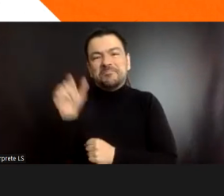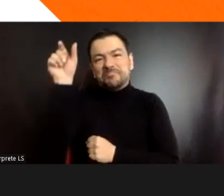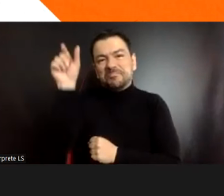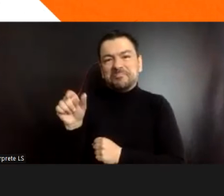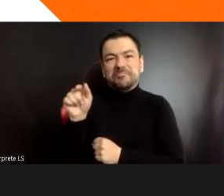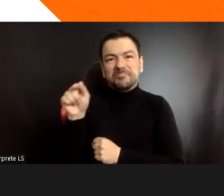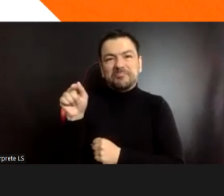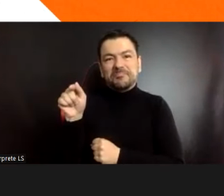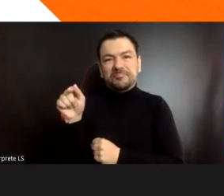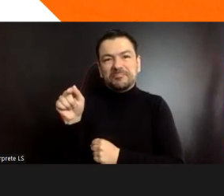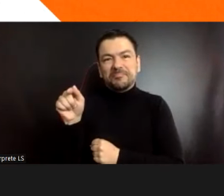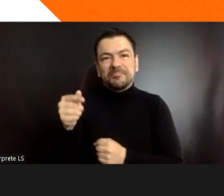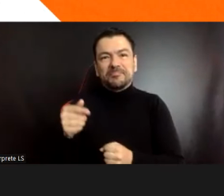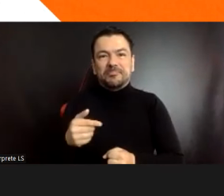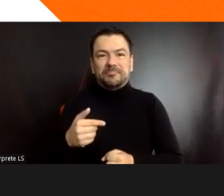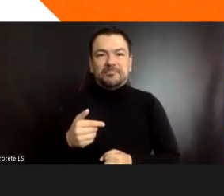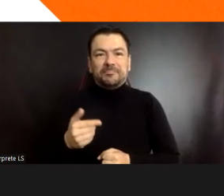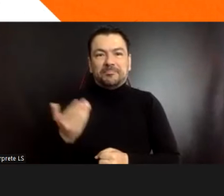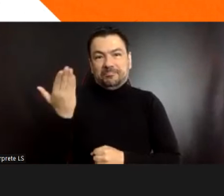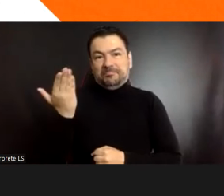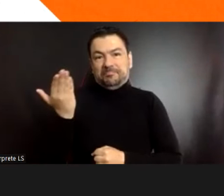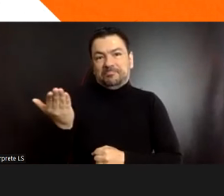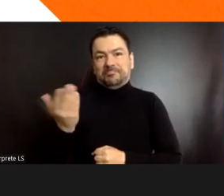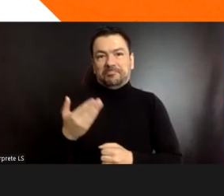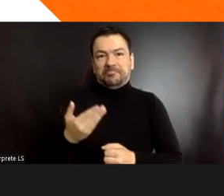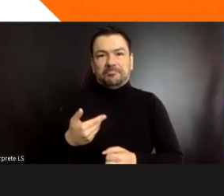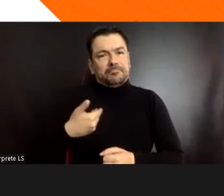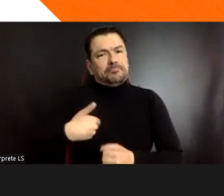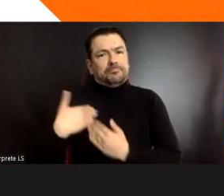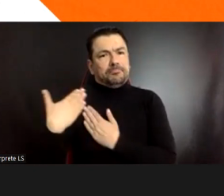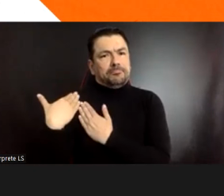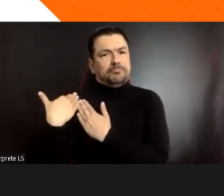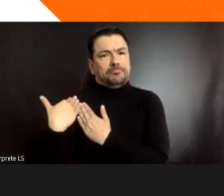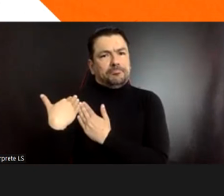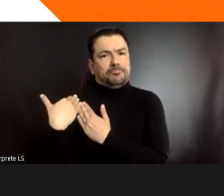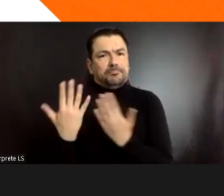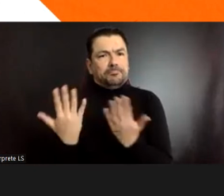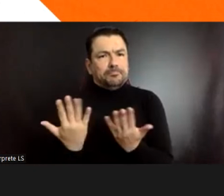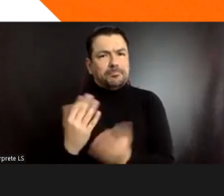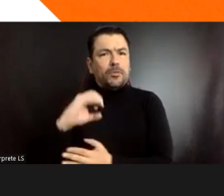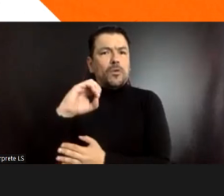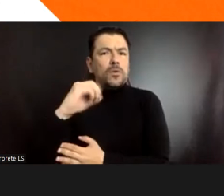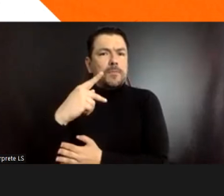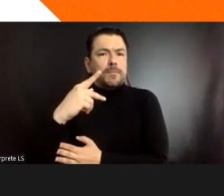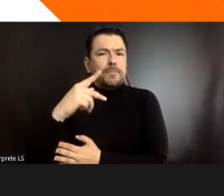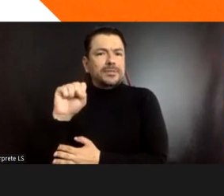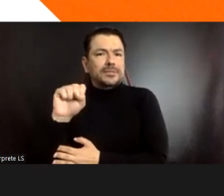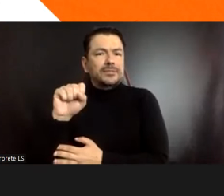el departamento de OPS en las oficinas principales de Washington.